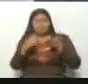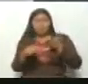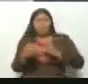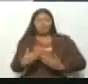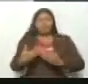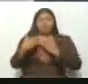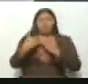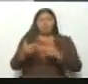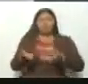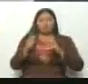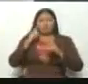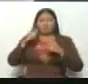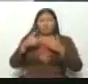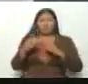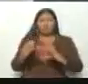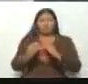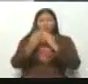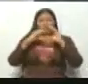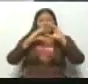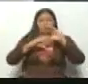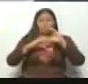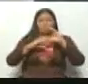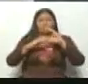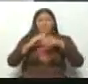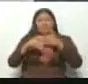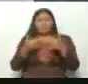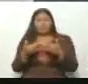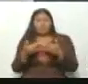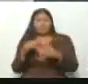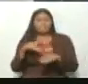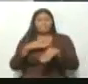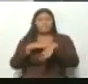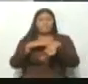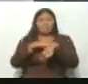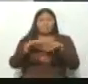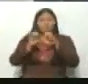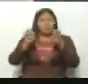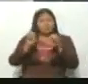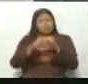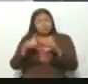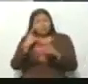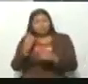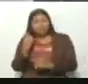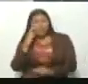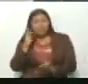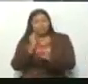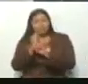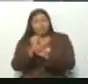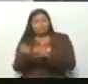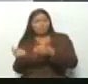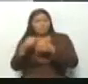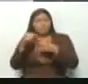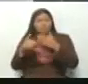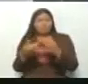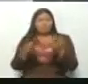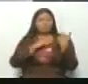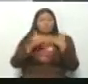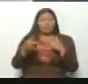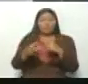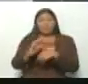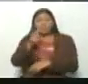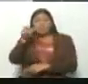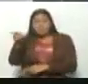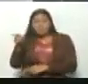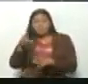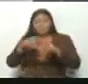las escuelas levantadas con Conatel, que también con el Ministerio de Educación alertaron de déficit de Internet, para vincular la tarea al gerente de